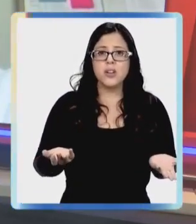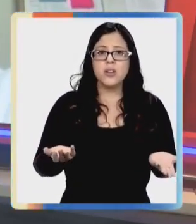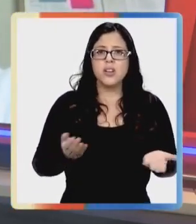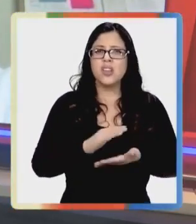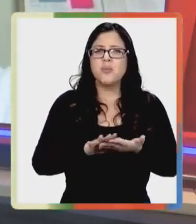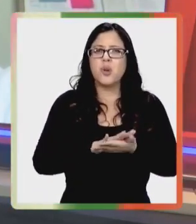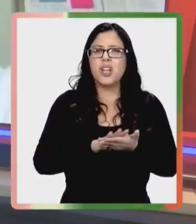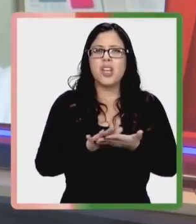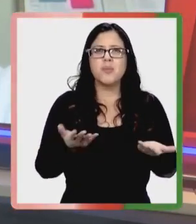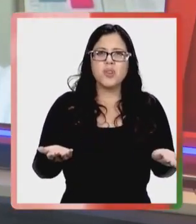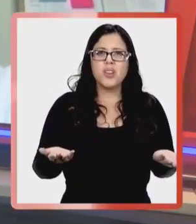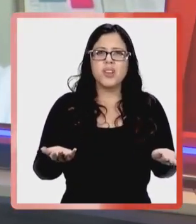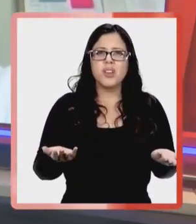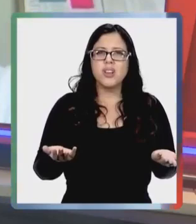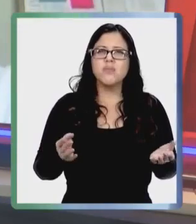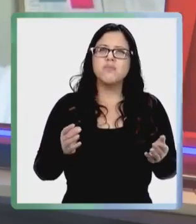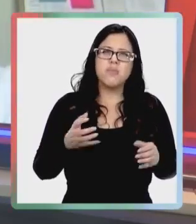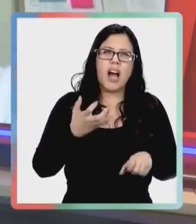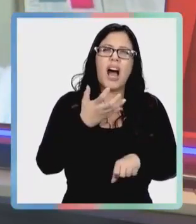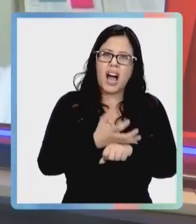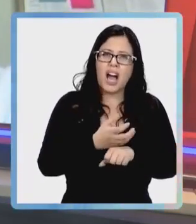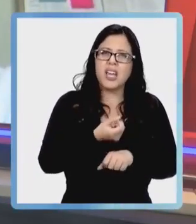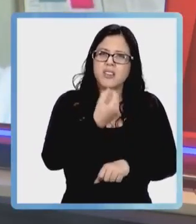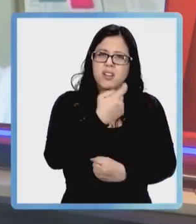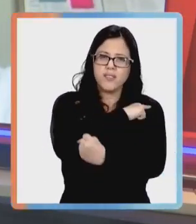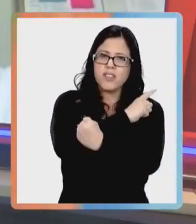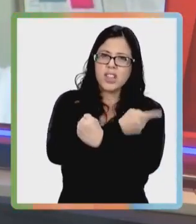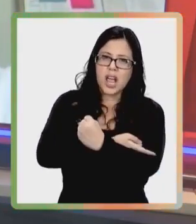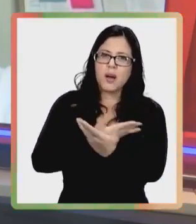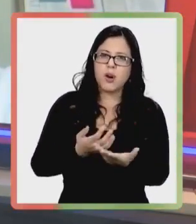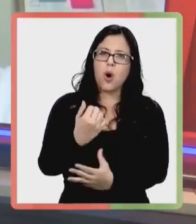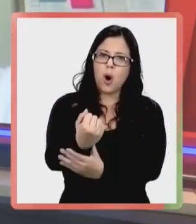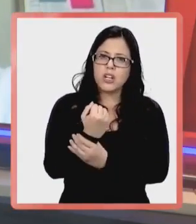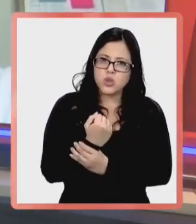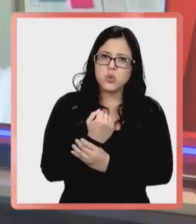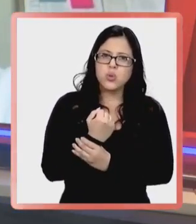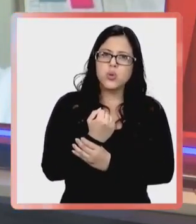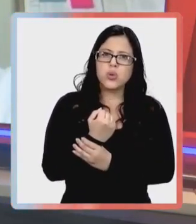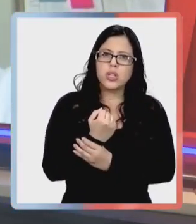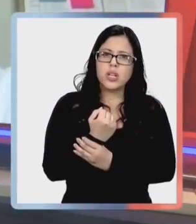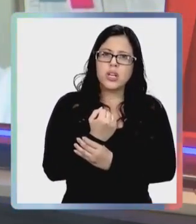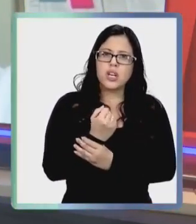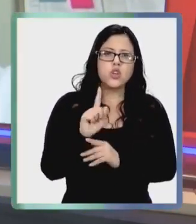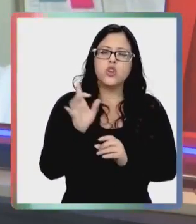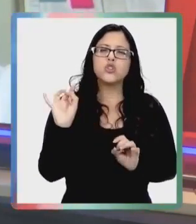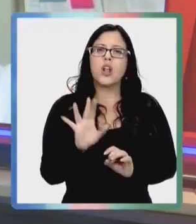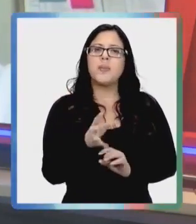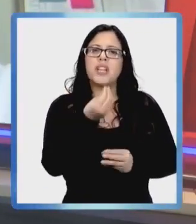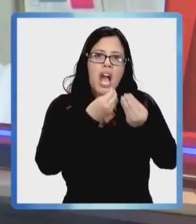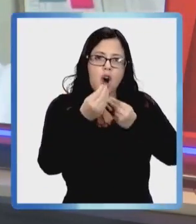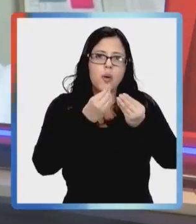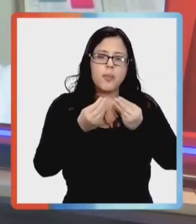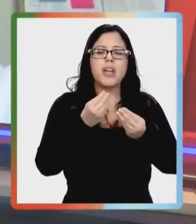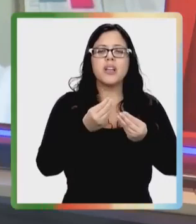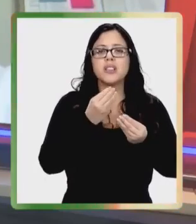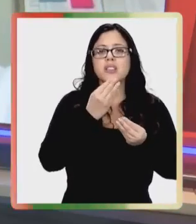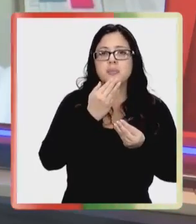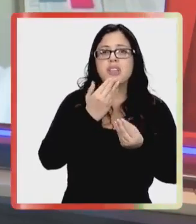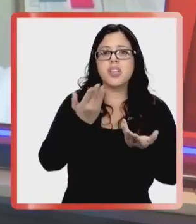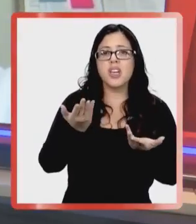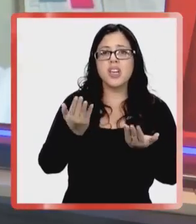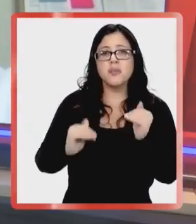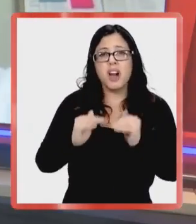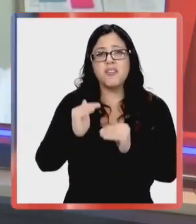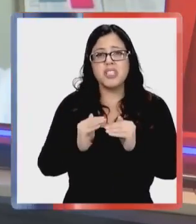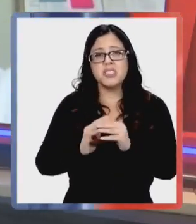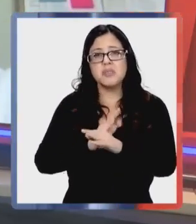qué recurrir, por ejemplo? ¿Habrá sí algún tipo de vitamina que nos ayuda y que podemos suplementar ya no solo de comer o ingerir ese tipo de alimentos, sino